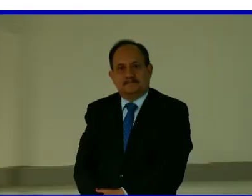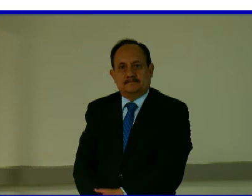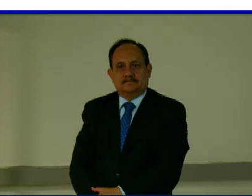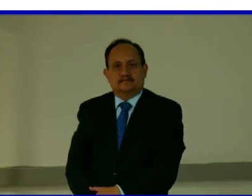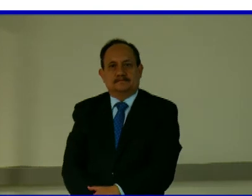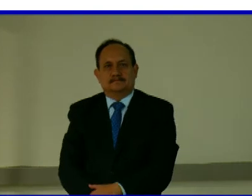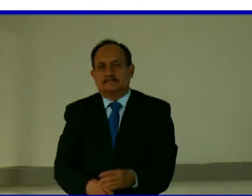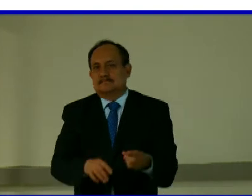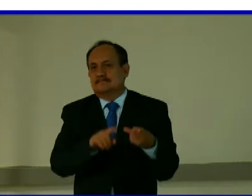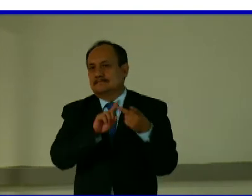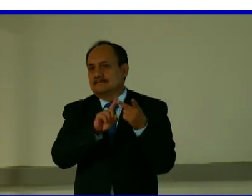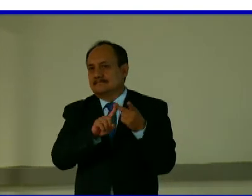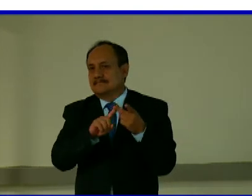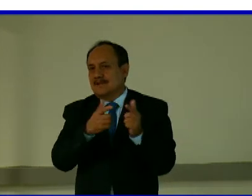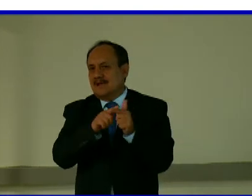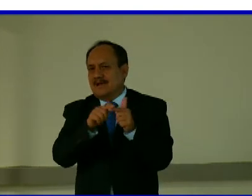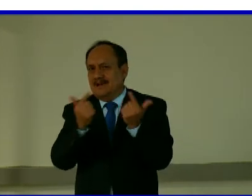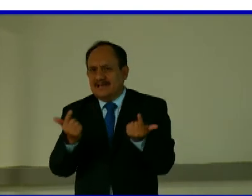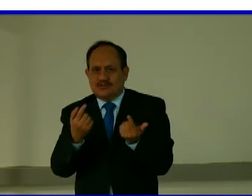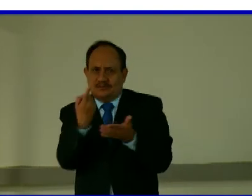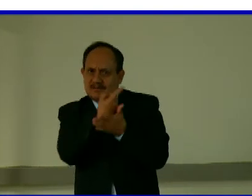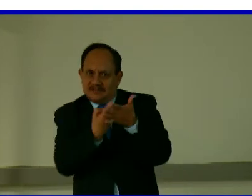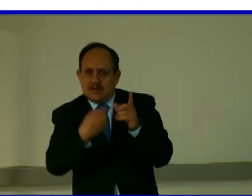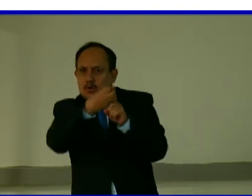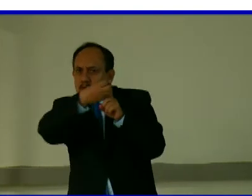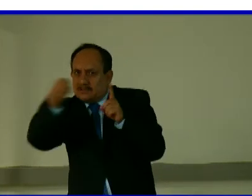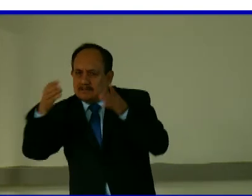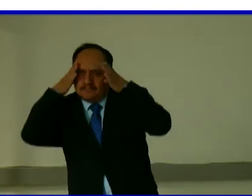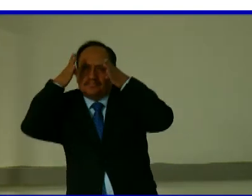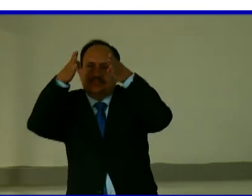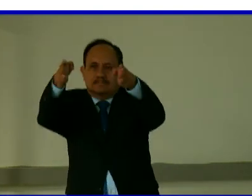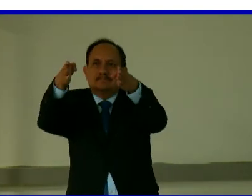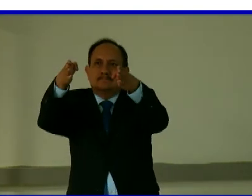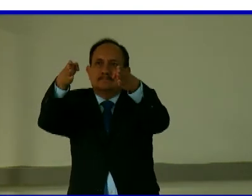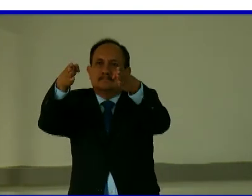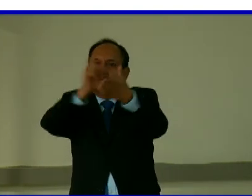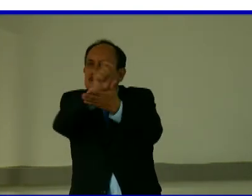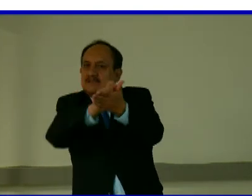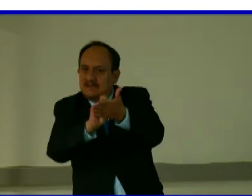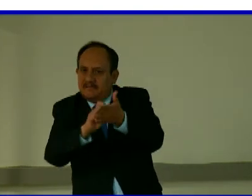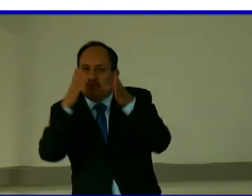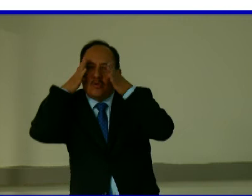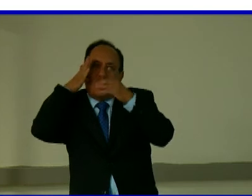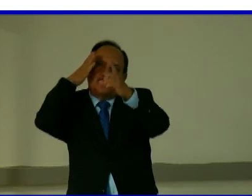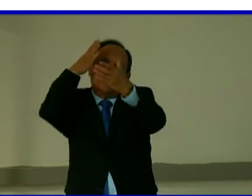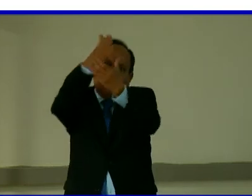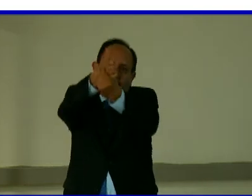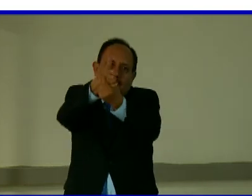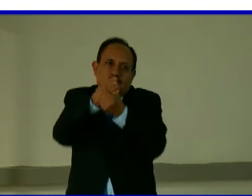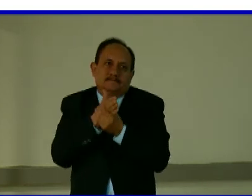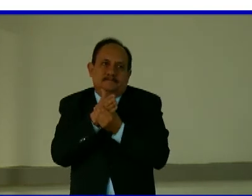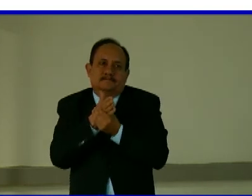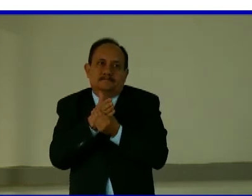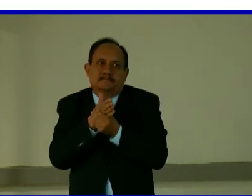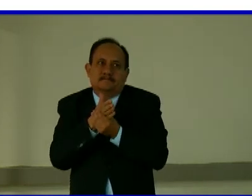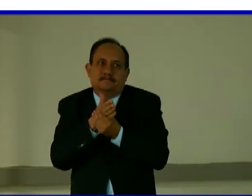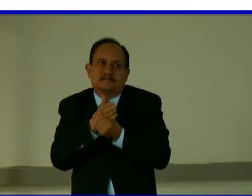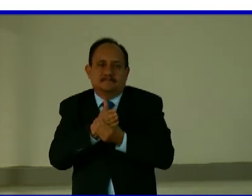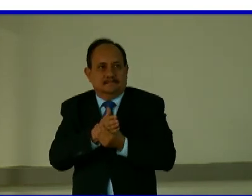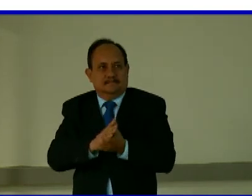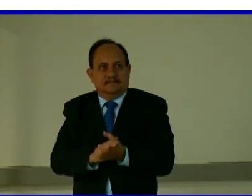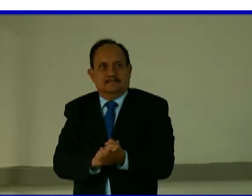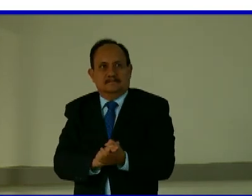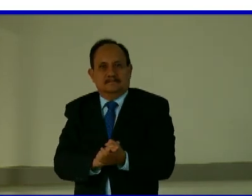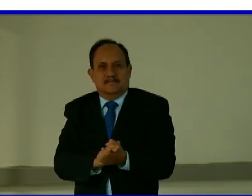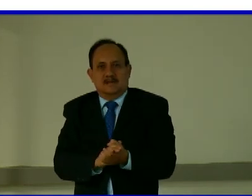Las lecciones en diseño tienen que ser organizadas y enfocadas, describiendo las metas, y